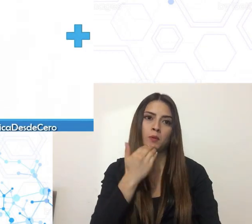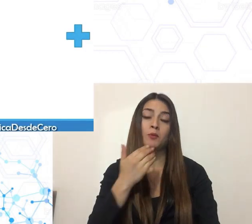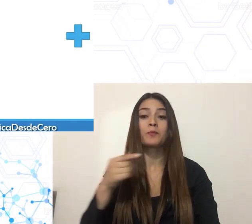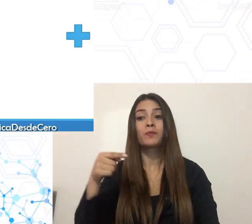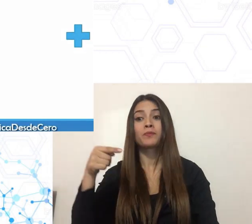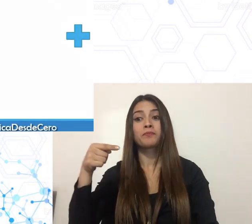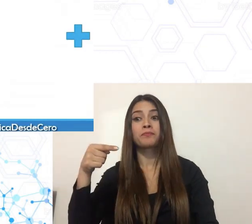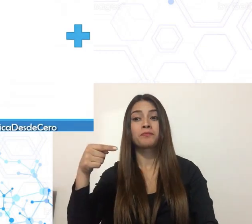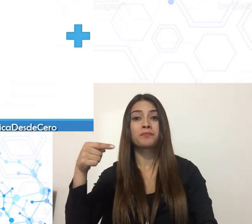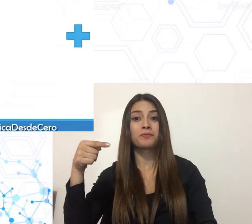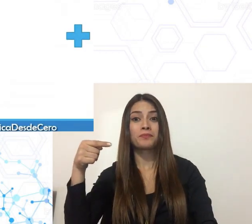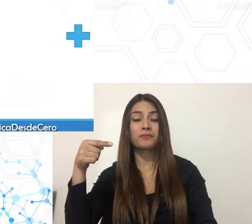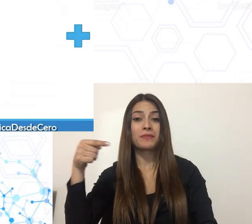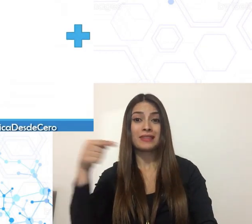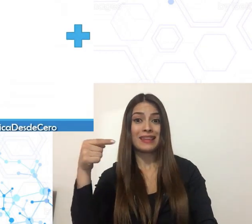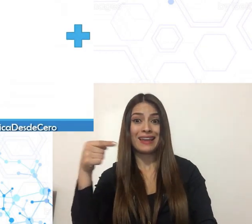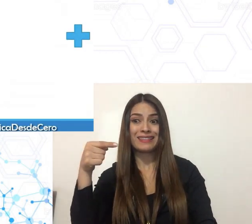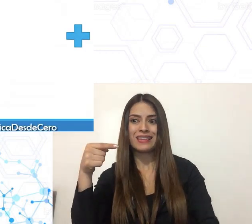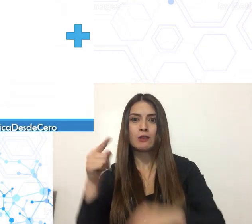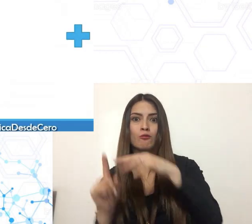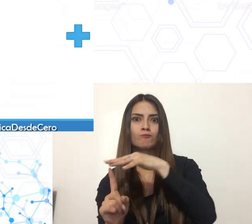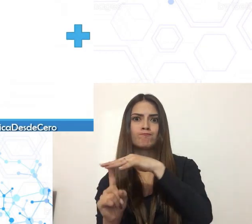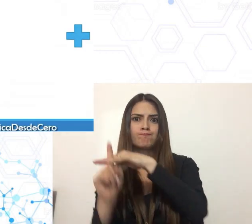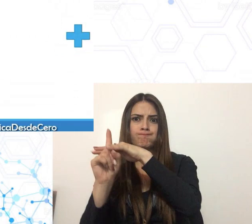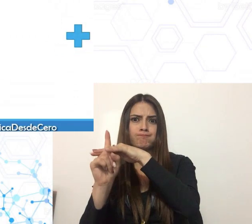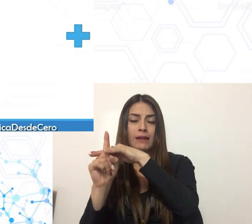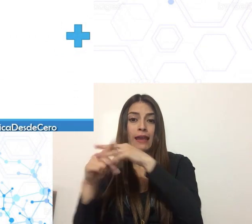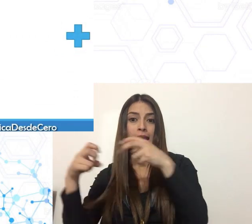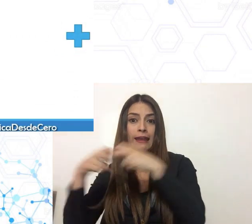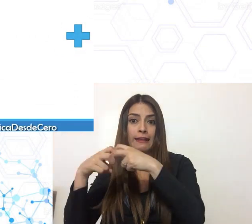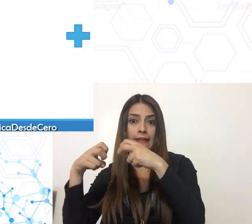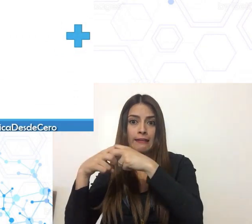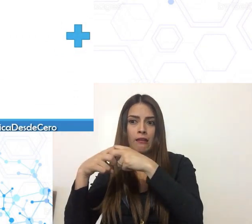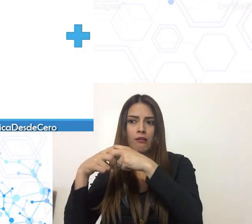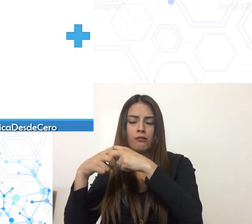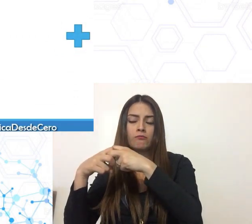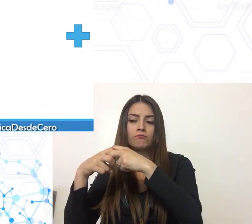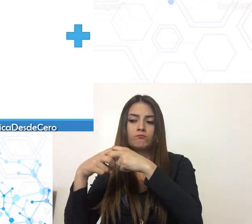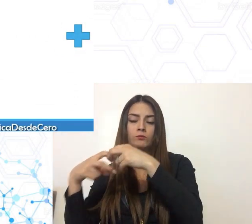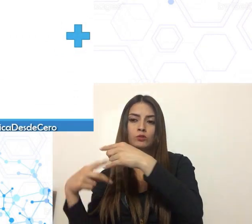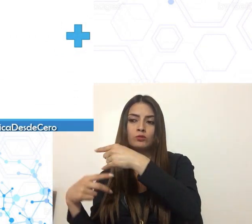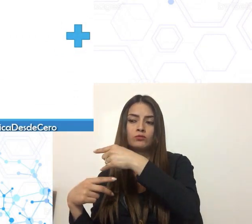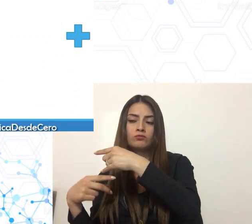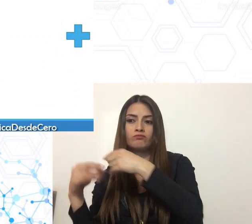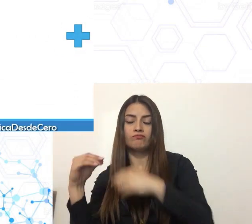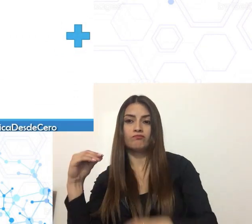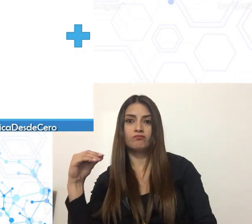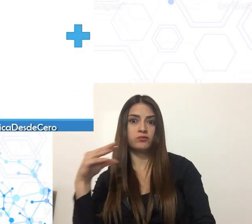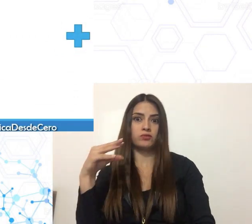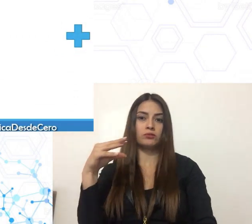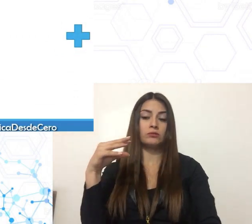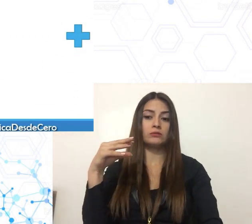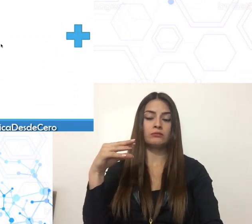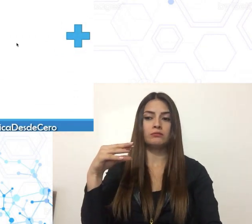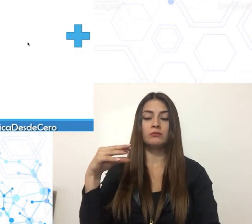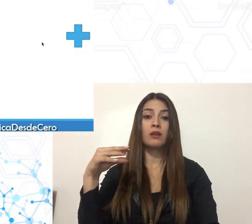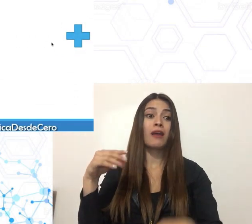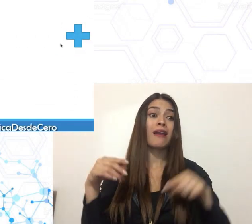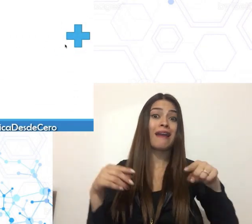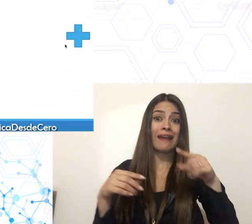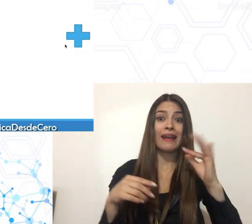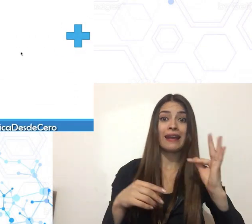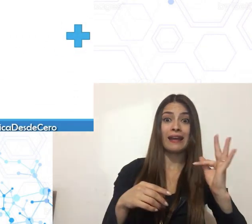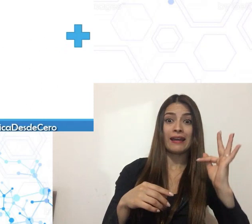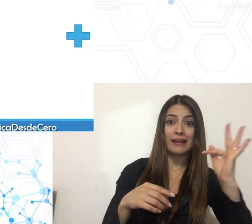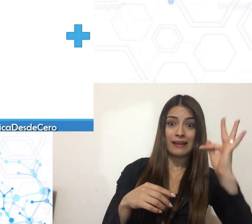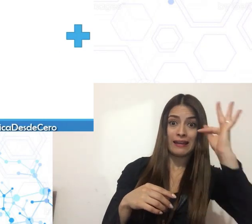al vacío. Vamos a observar un rayo que sale del cátodo y que pues obviamente va a ser atraído por